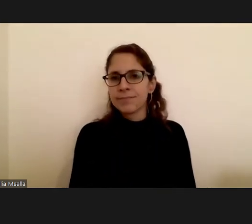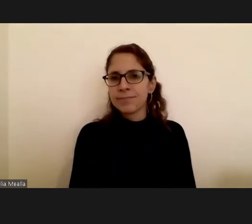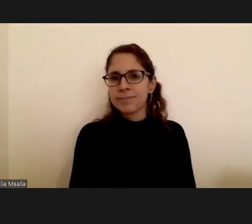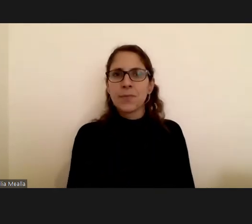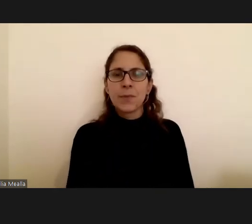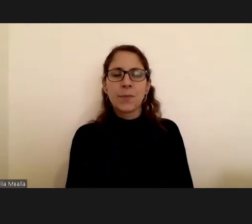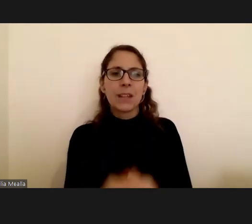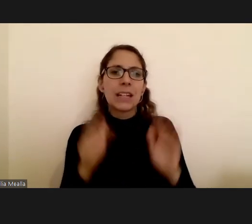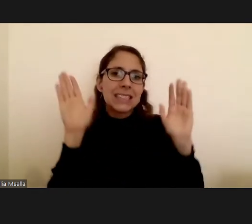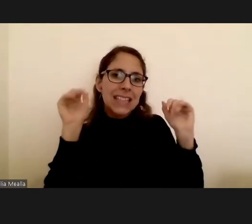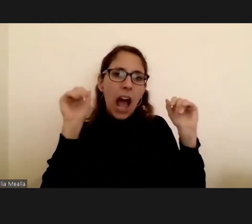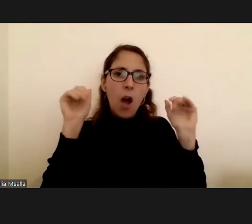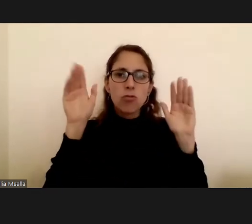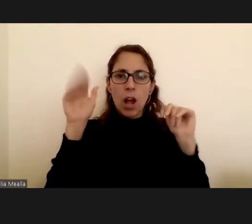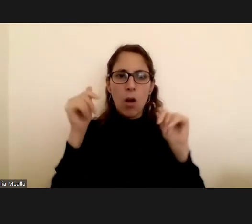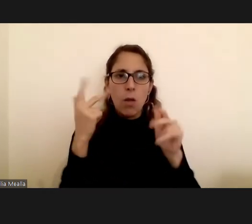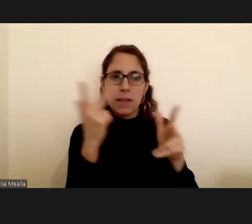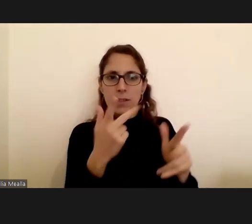profe. Buena semana.